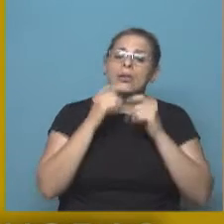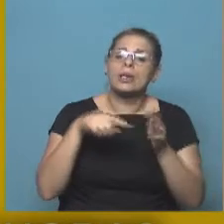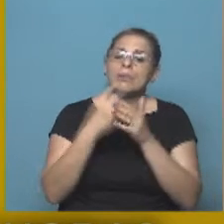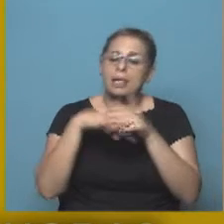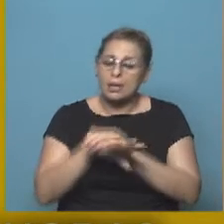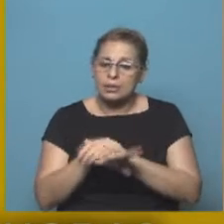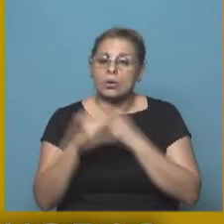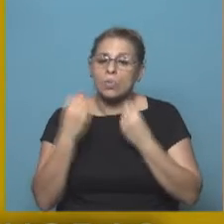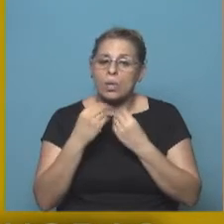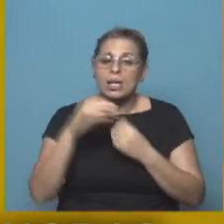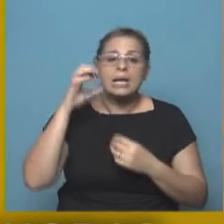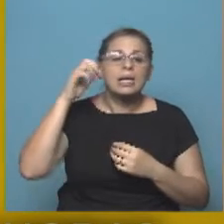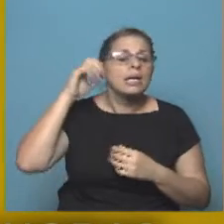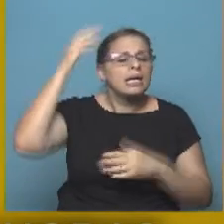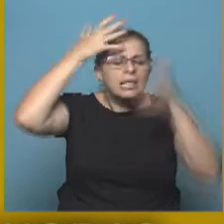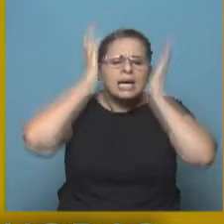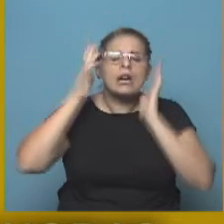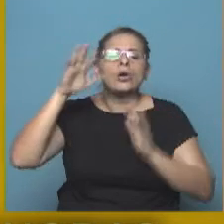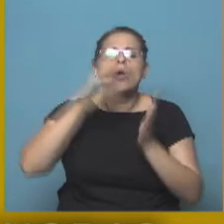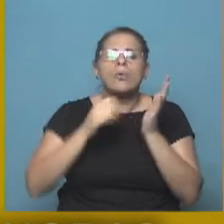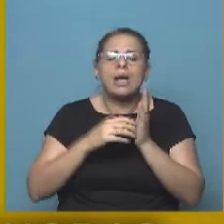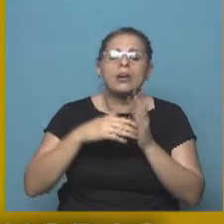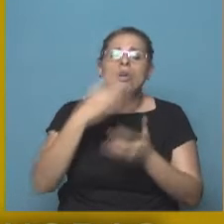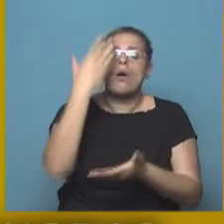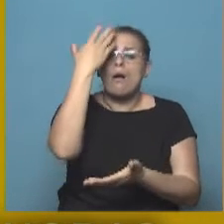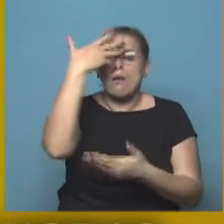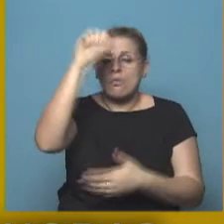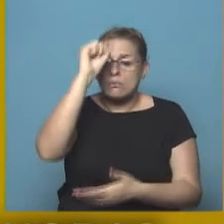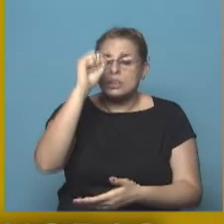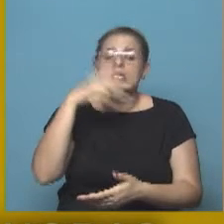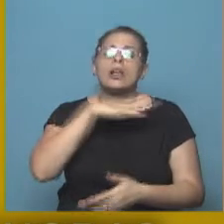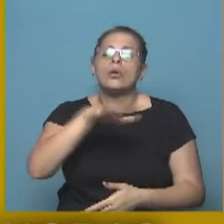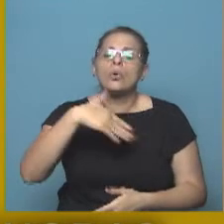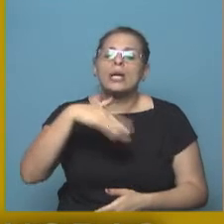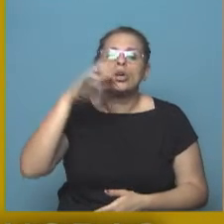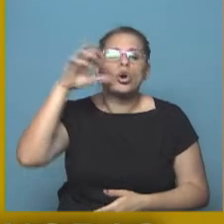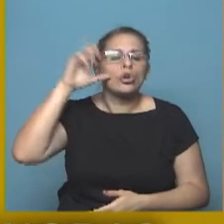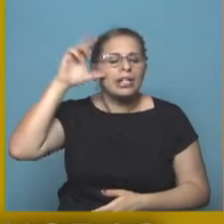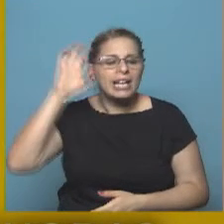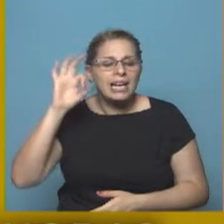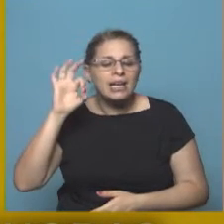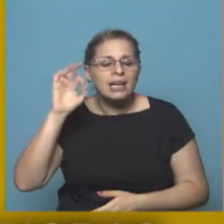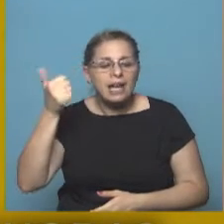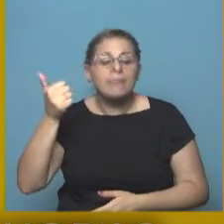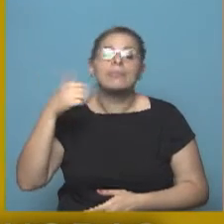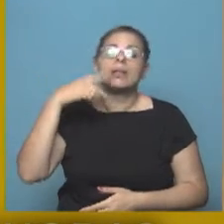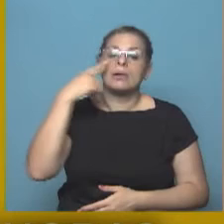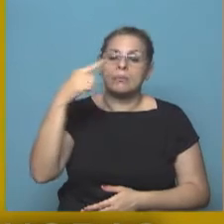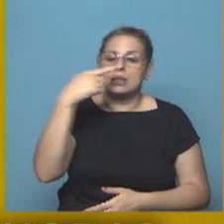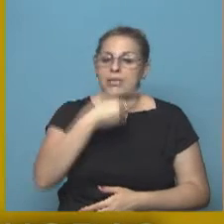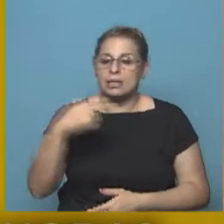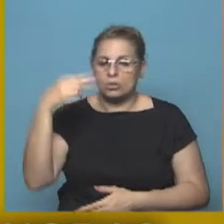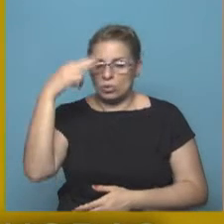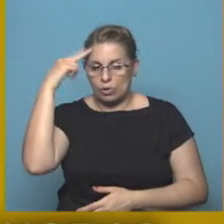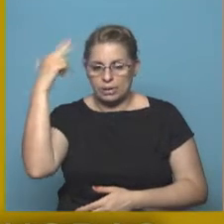federal es Cascos Blancos de la Cancillería Argentina, ubicado en Benito Correa, 1195 en el barrio